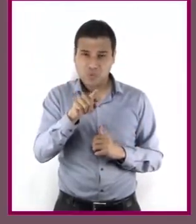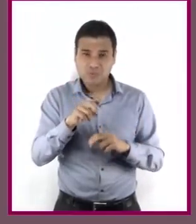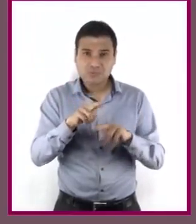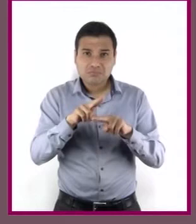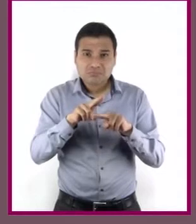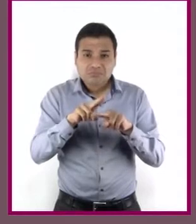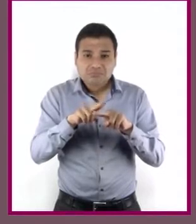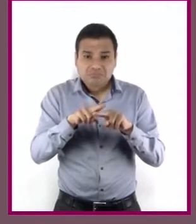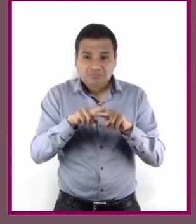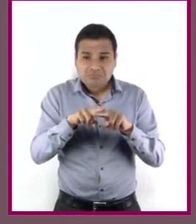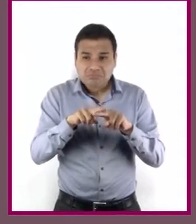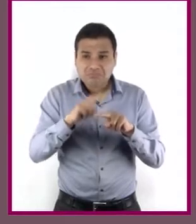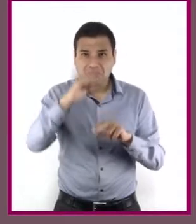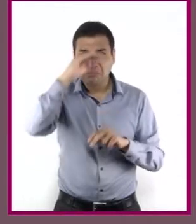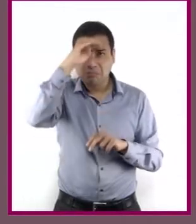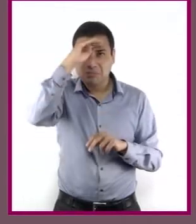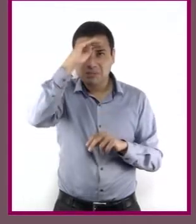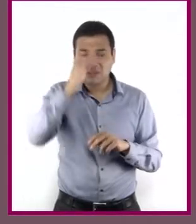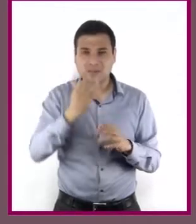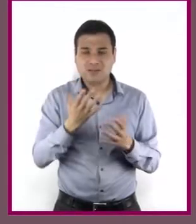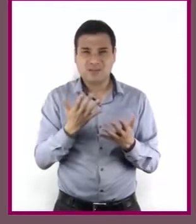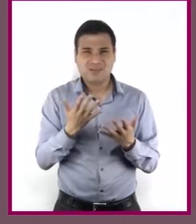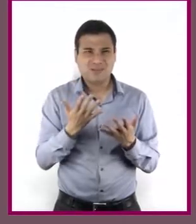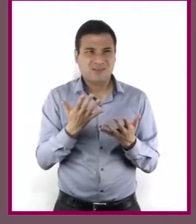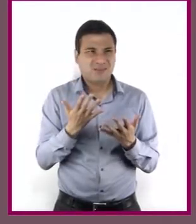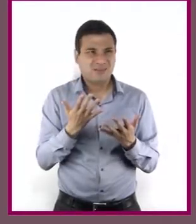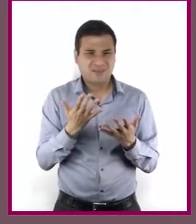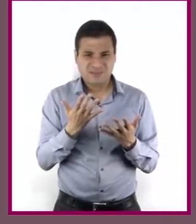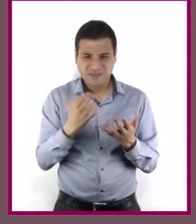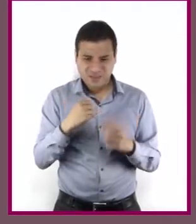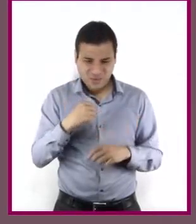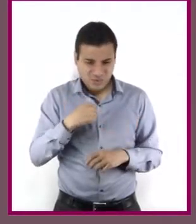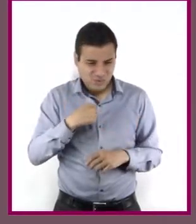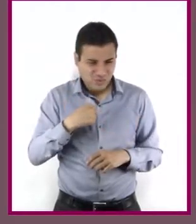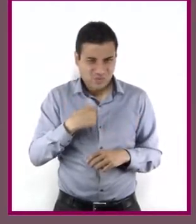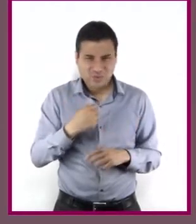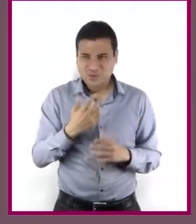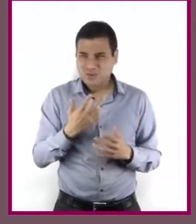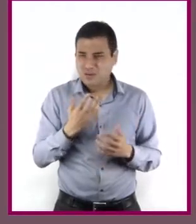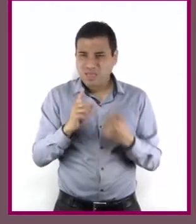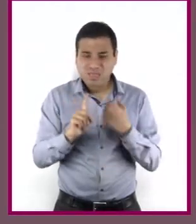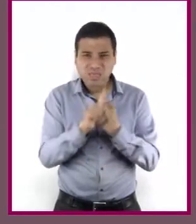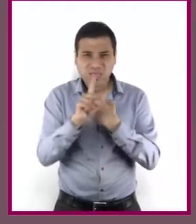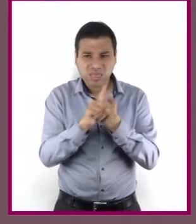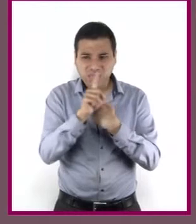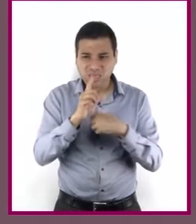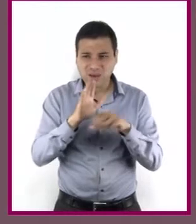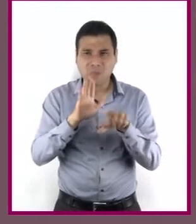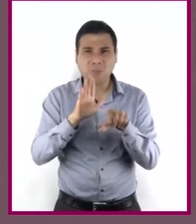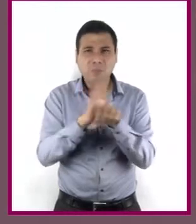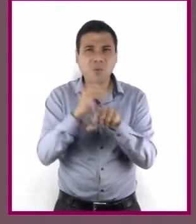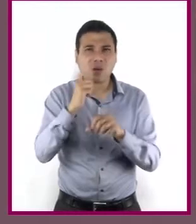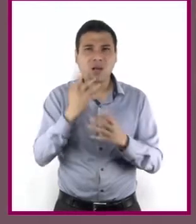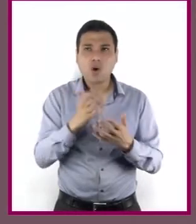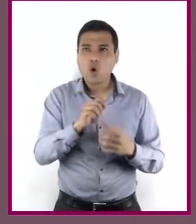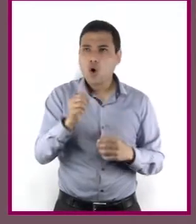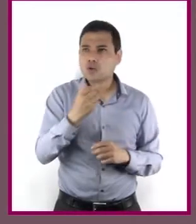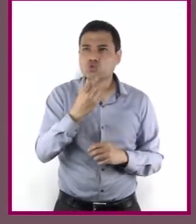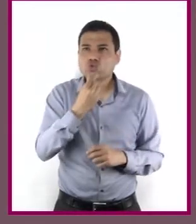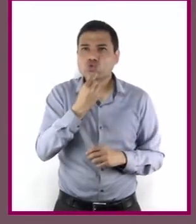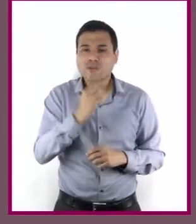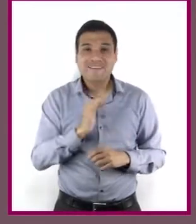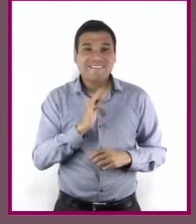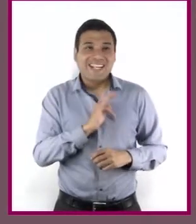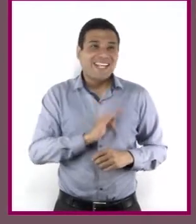sentada preguntándote por qué eres tan desgraciada, comparándote con los niños felices y